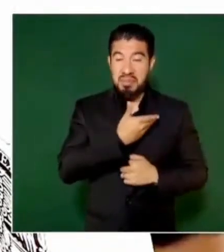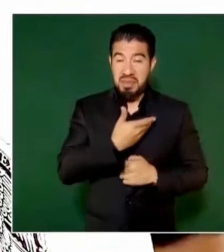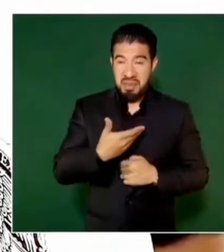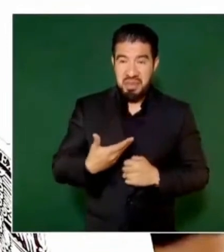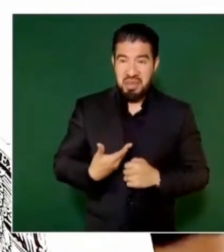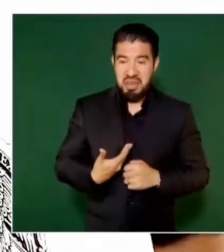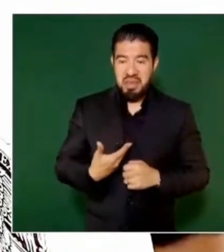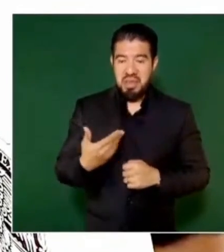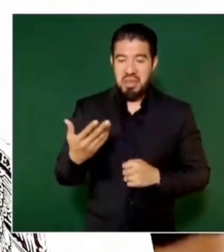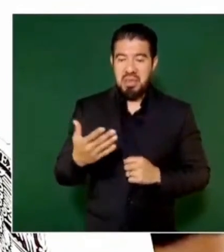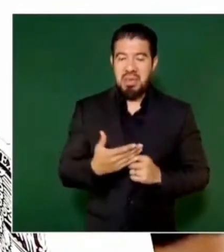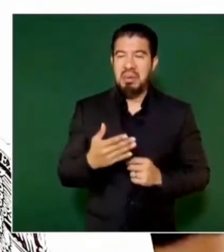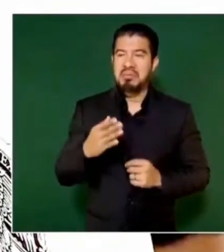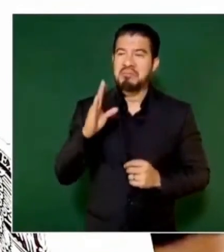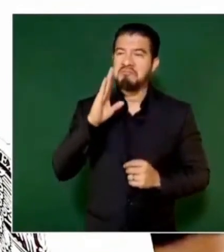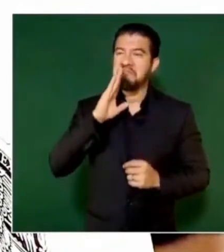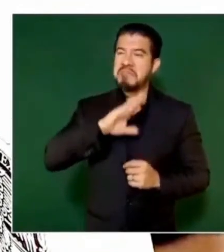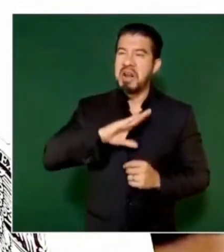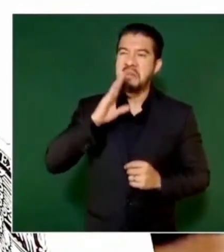las cosas están